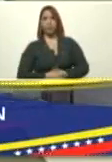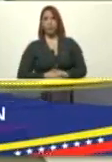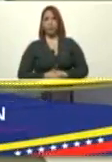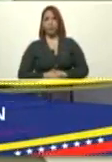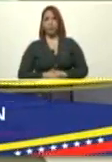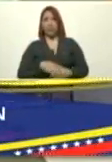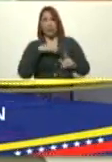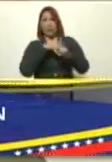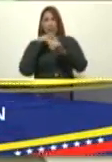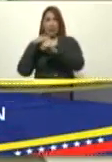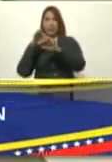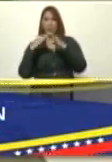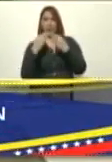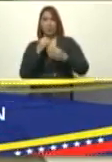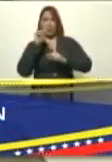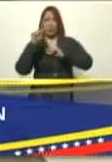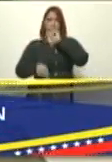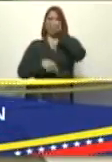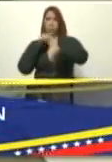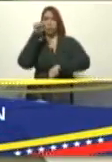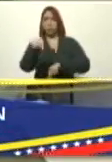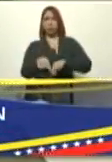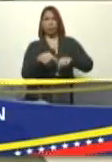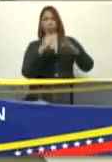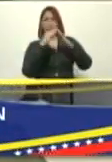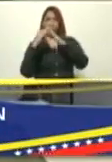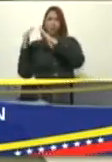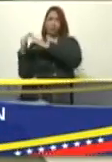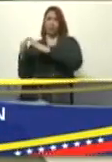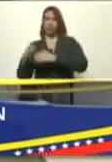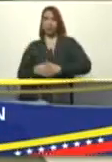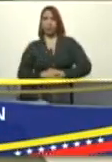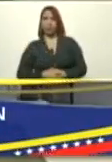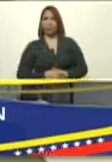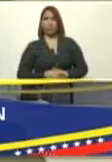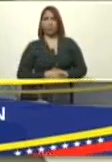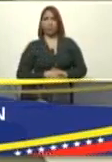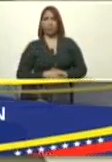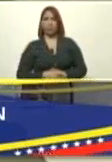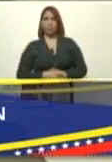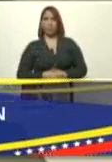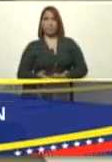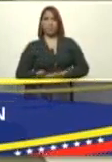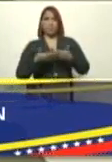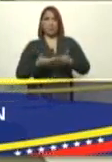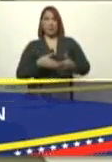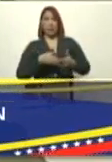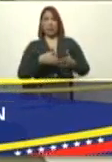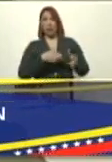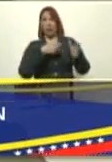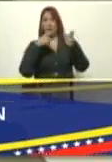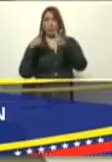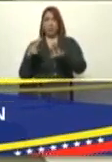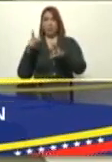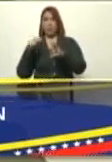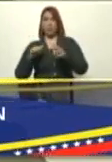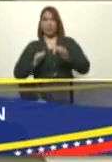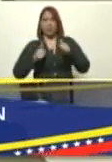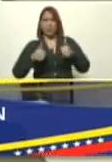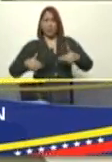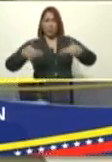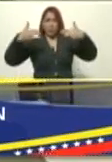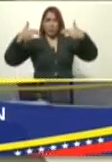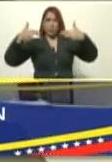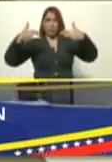familias, bombardeando con armas pesadas, y se inició